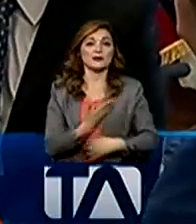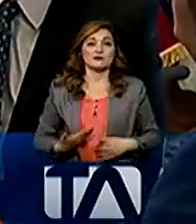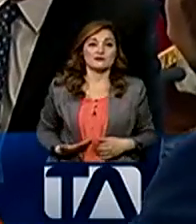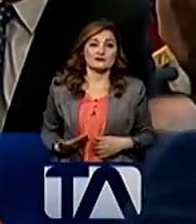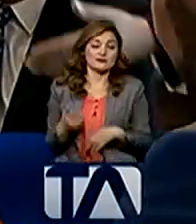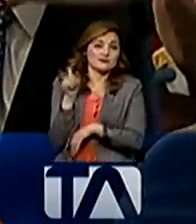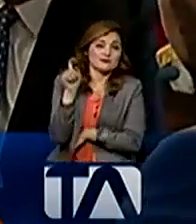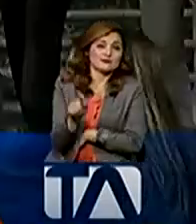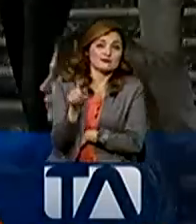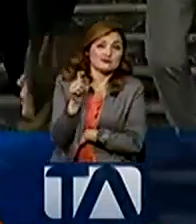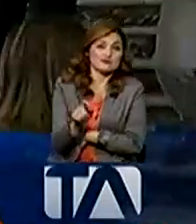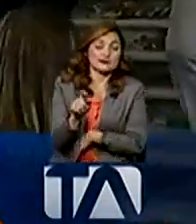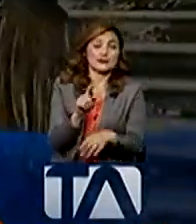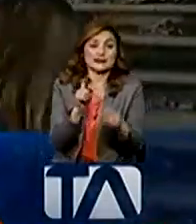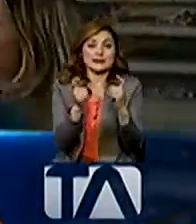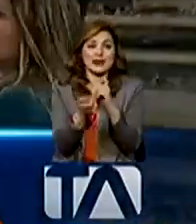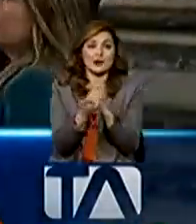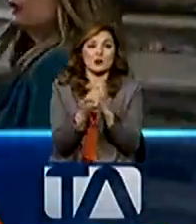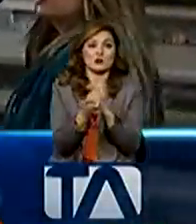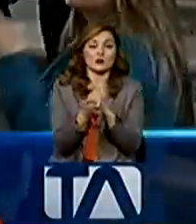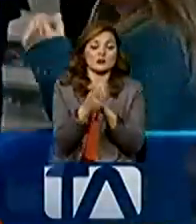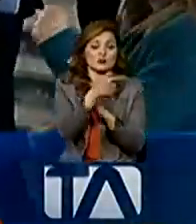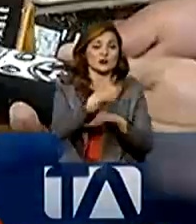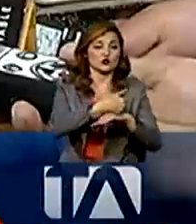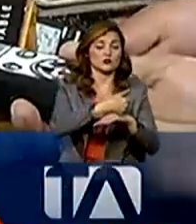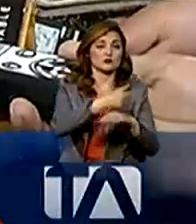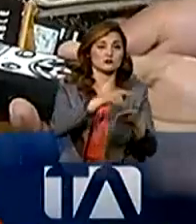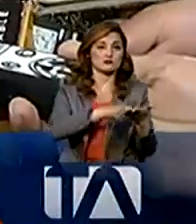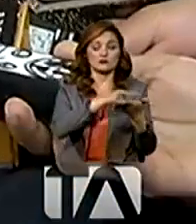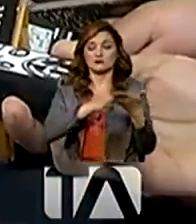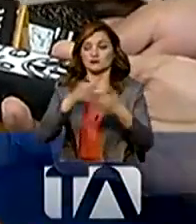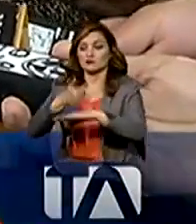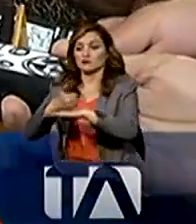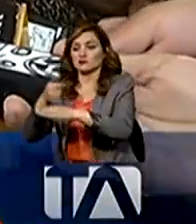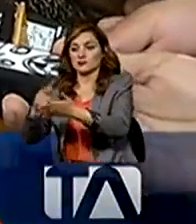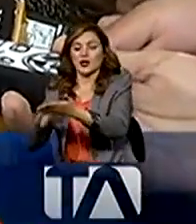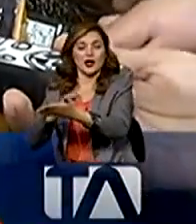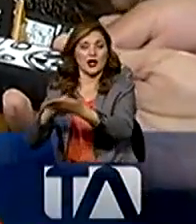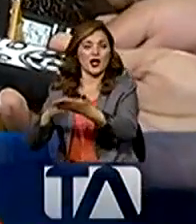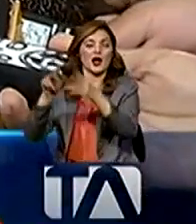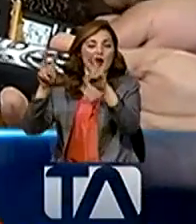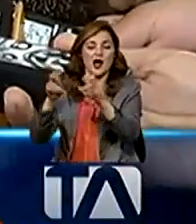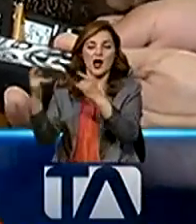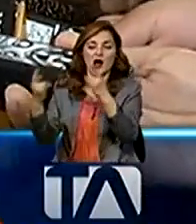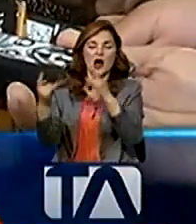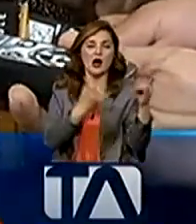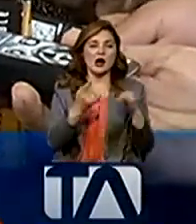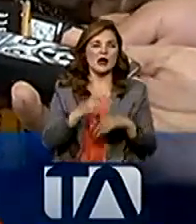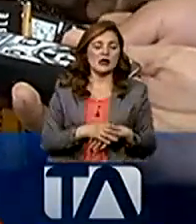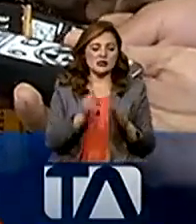la necesidad de revertir las cuestionadas concesiones. Se ha conformado una comisión que evaluará el estudio enviado por